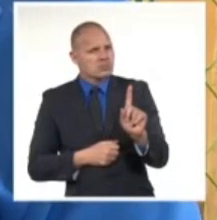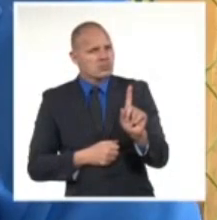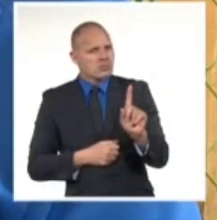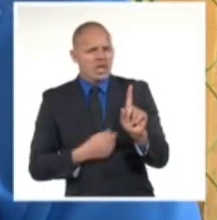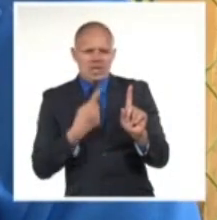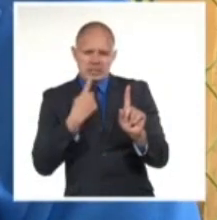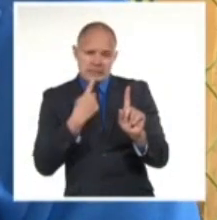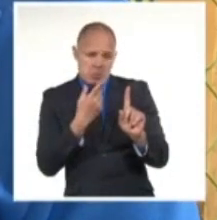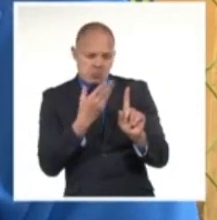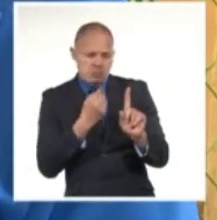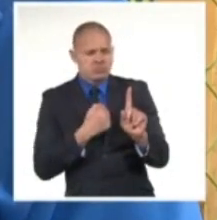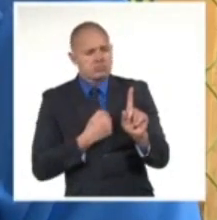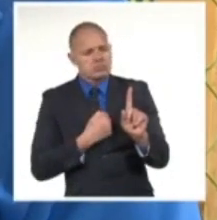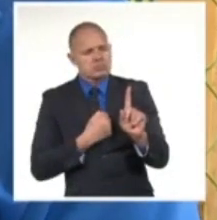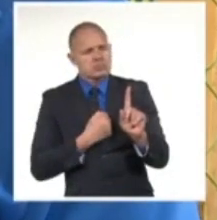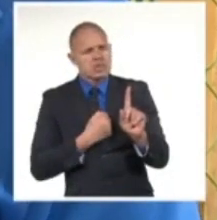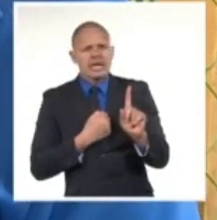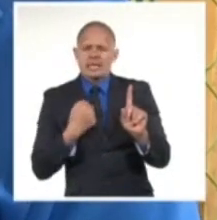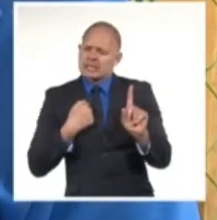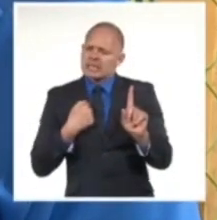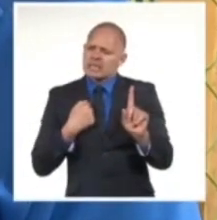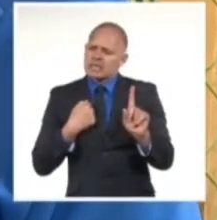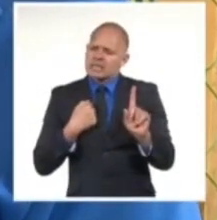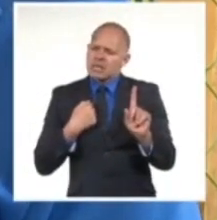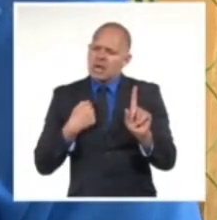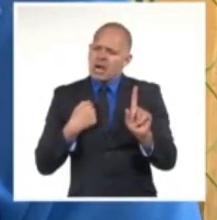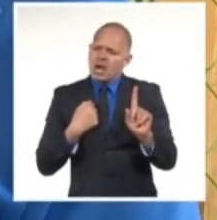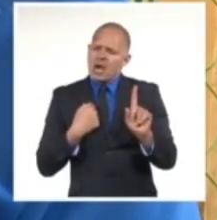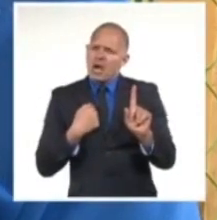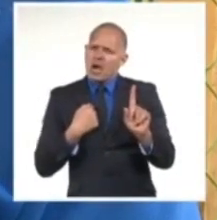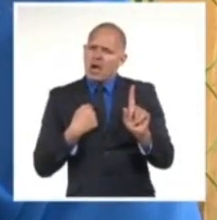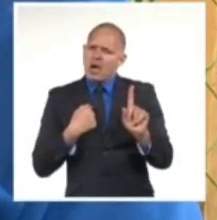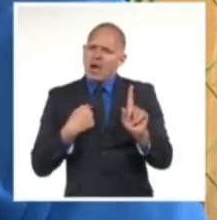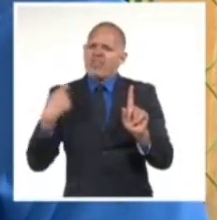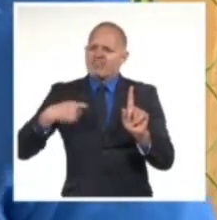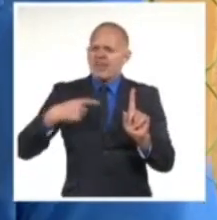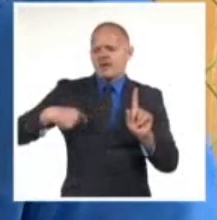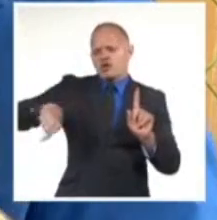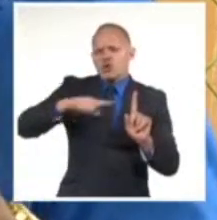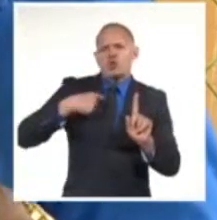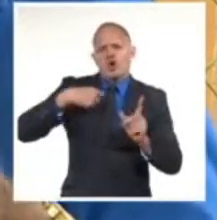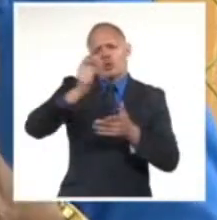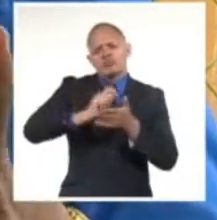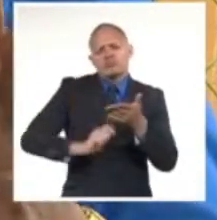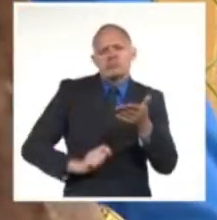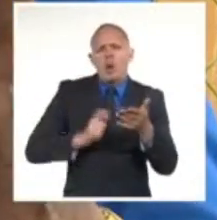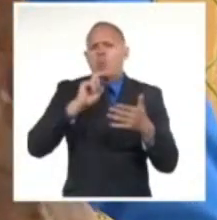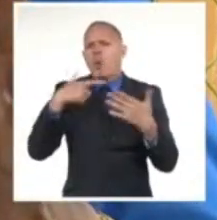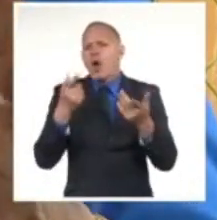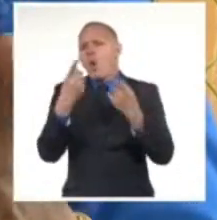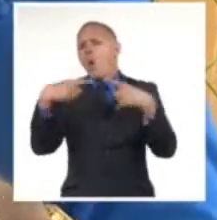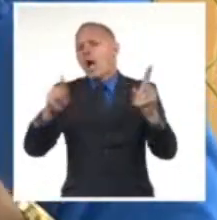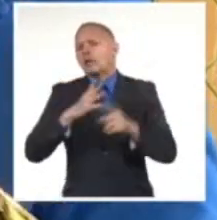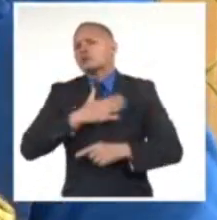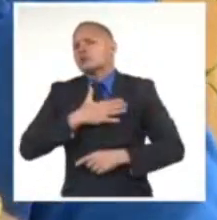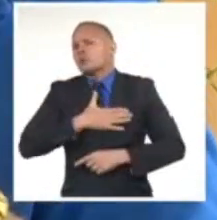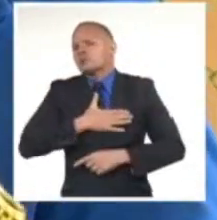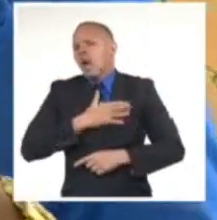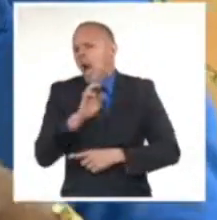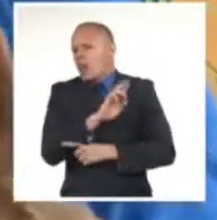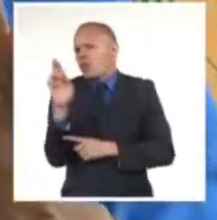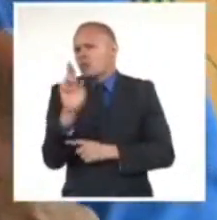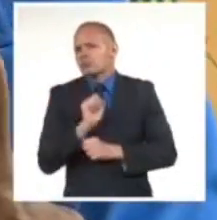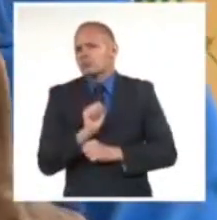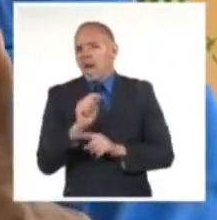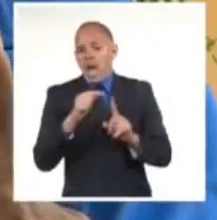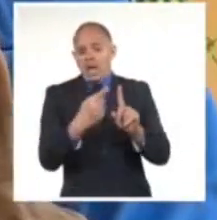Thompson, vamos a hacer un himno para la revolución. Me lo dijo así con una